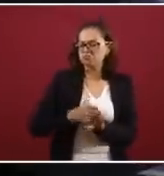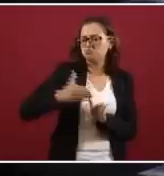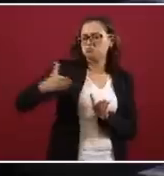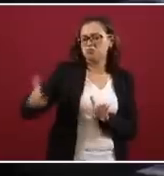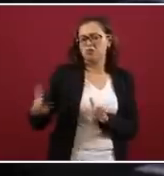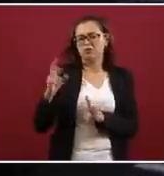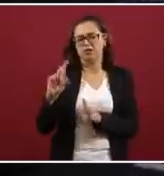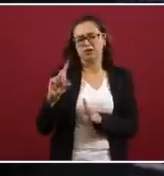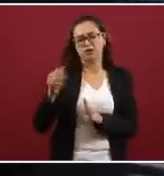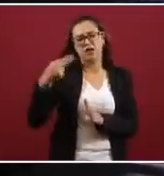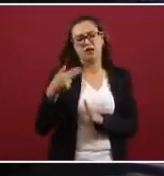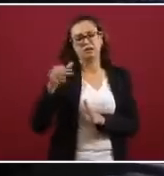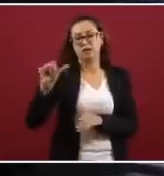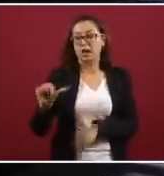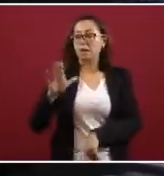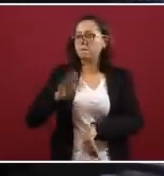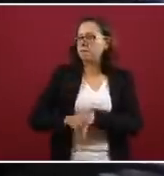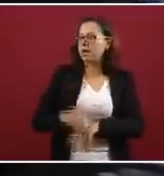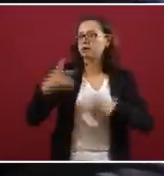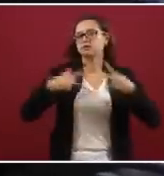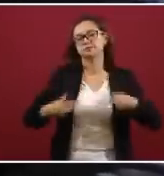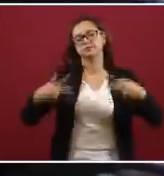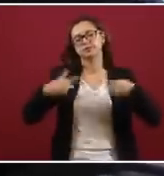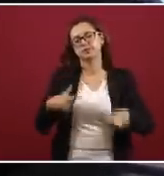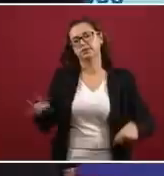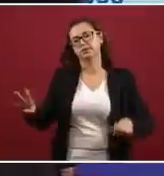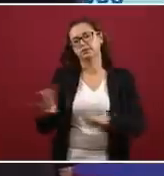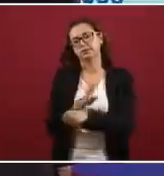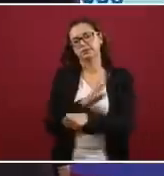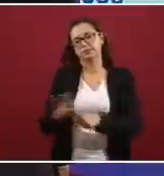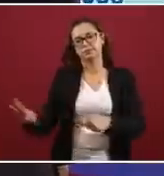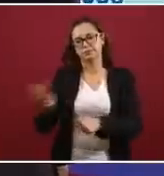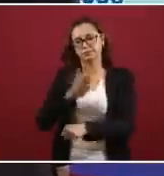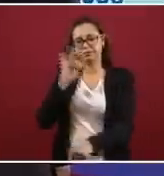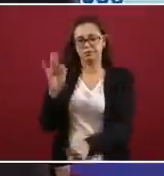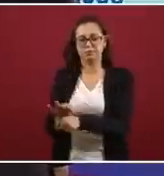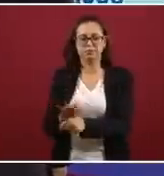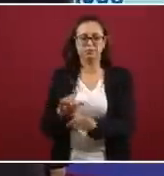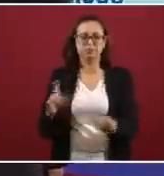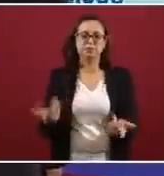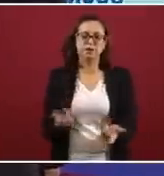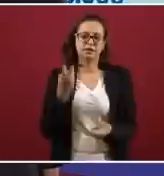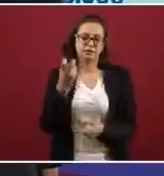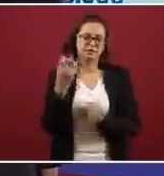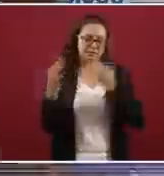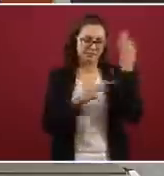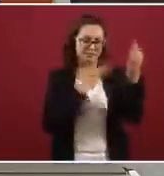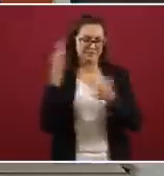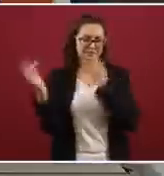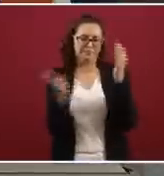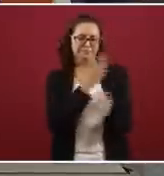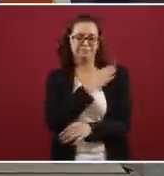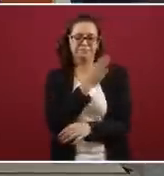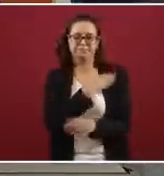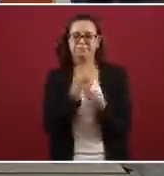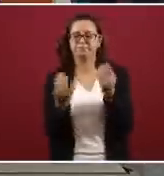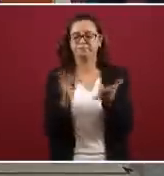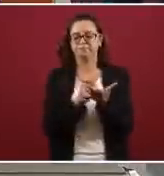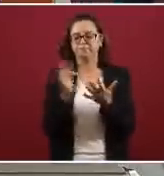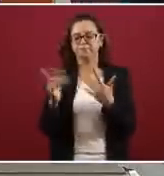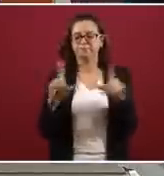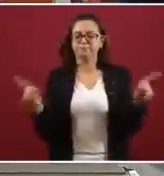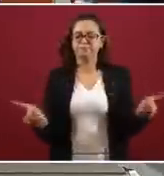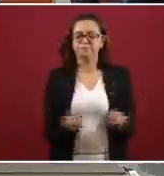número de productores que también se verán beneficiados con el precio de garantía. Sería la buena noticia. Muchas gracias, presidente.